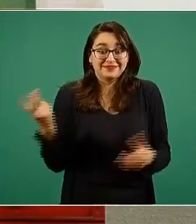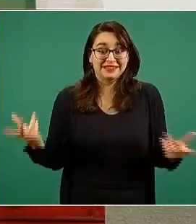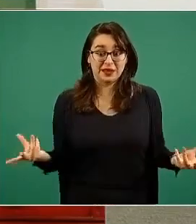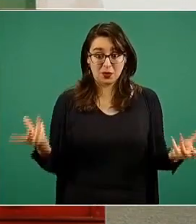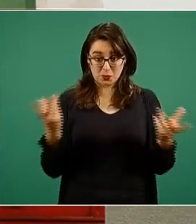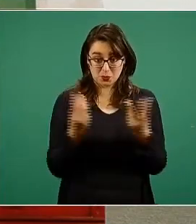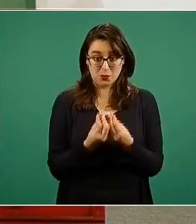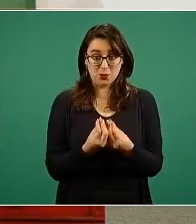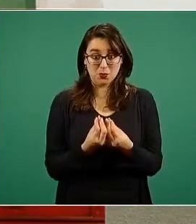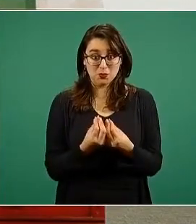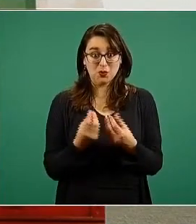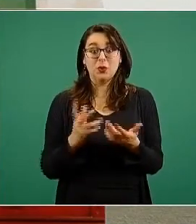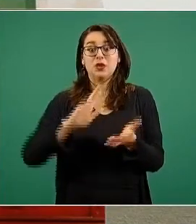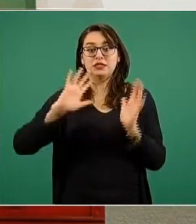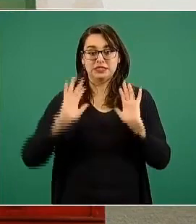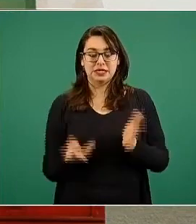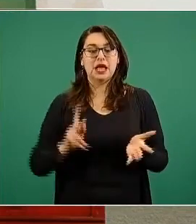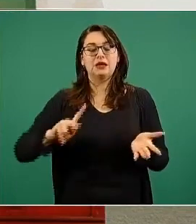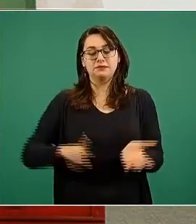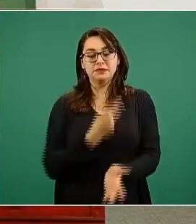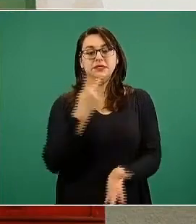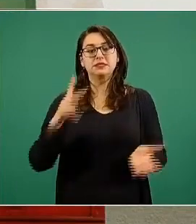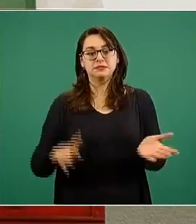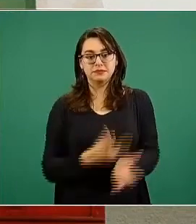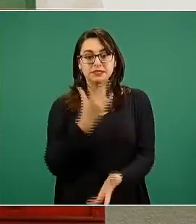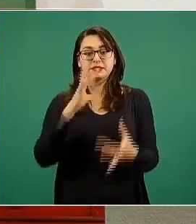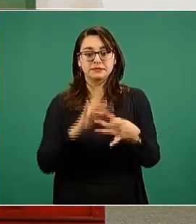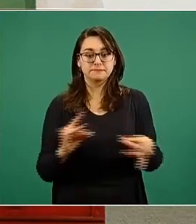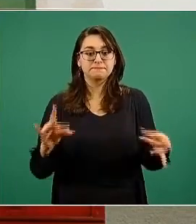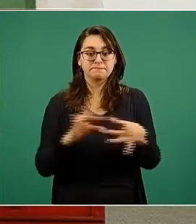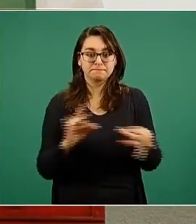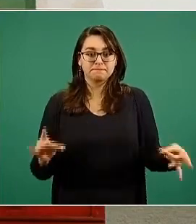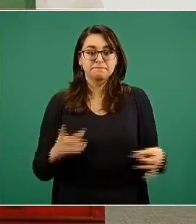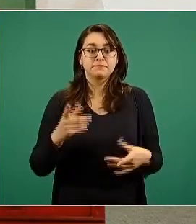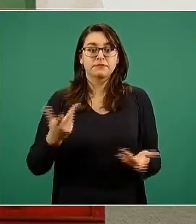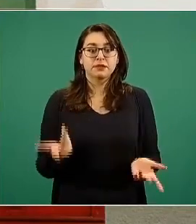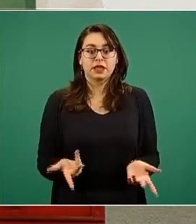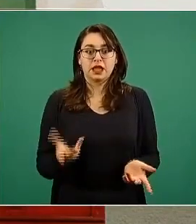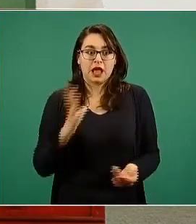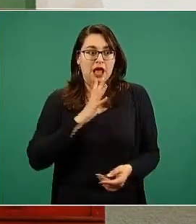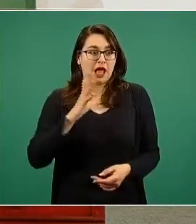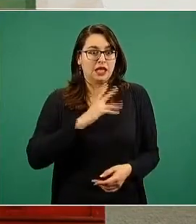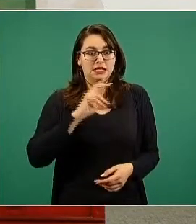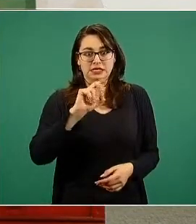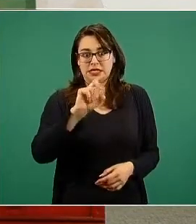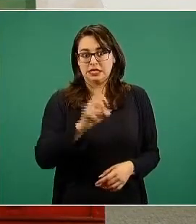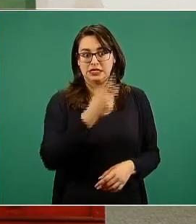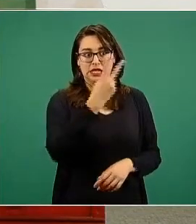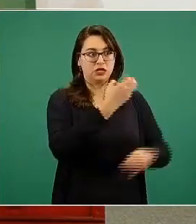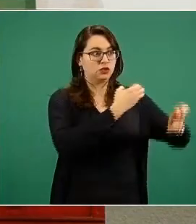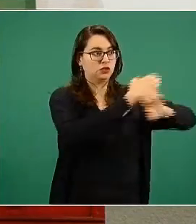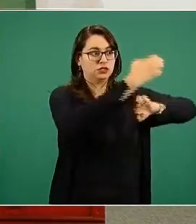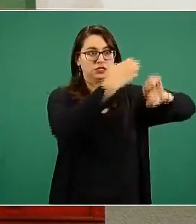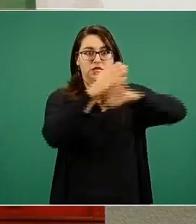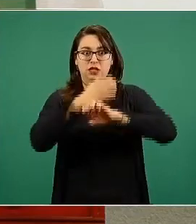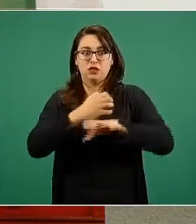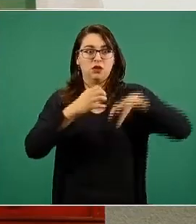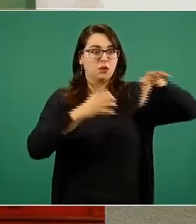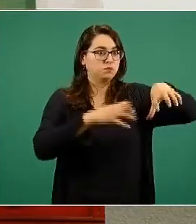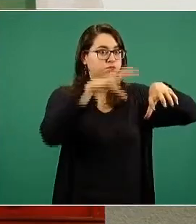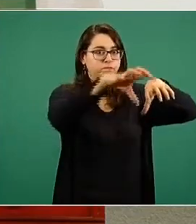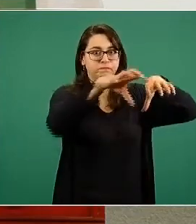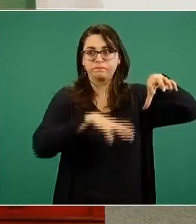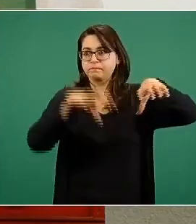también aquí en la conferencia de prensa, tenemos 32 realidades distintas en nuestro país